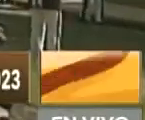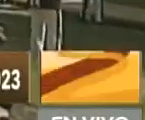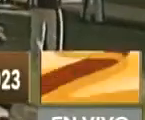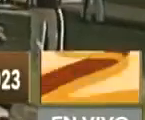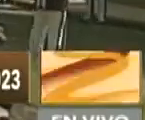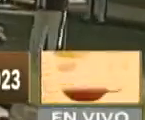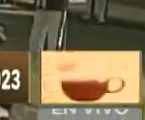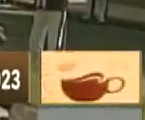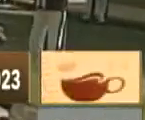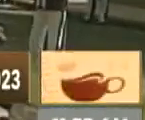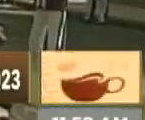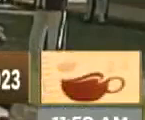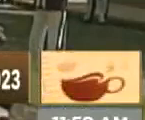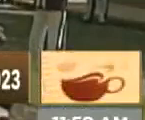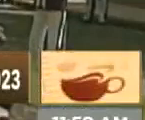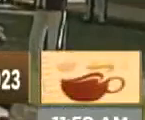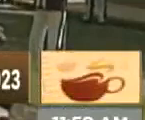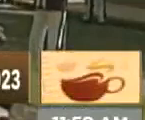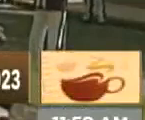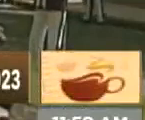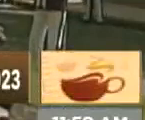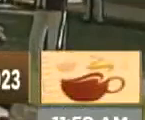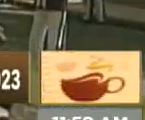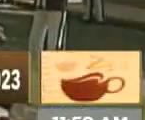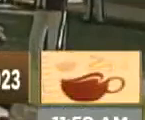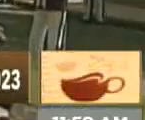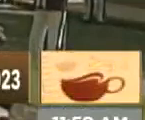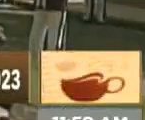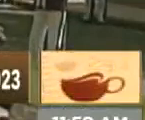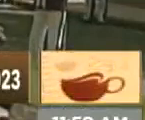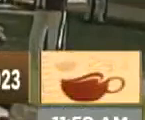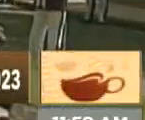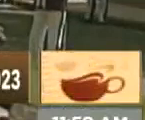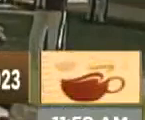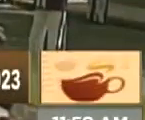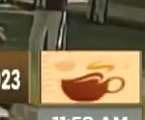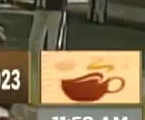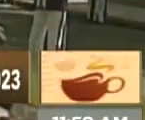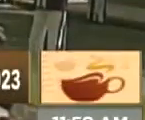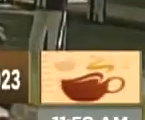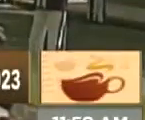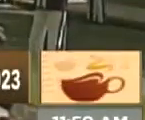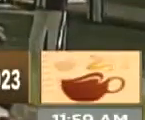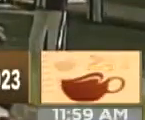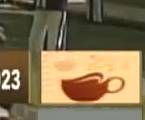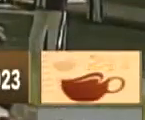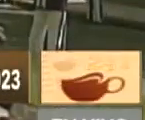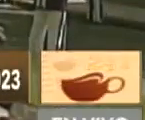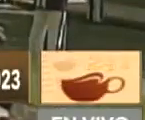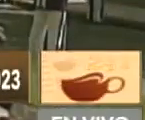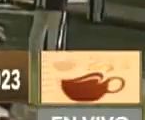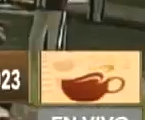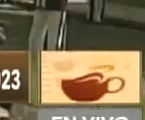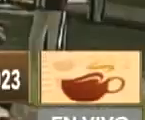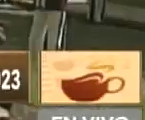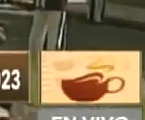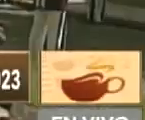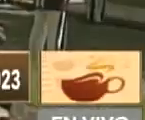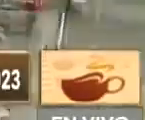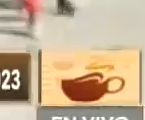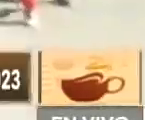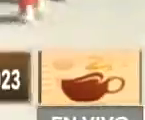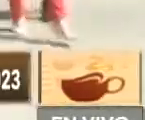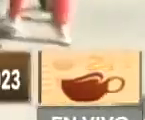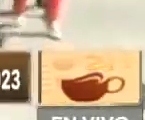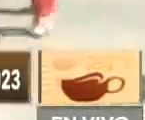Parlamento venezolano, los preparativos para lo que es la instalación del periodo de sesiones del año 2022-2023 de la Asamblea Nacional. Tenían ustedes los